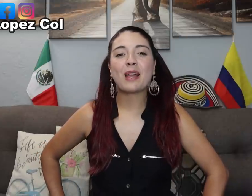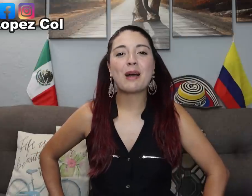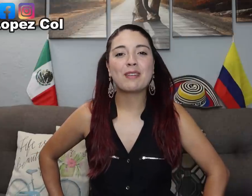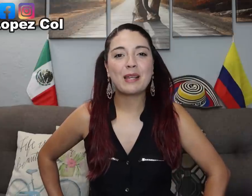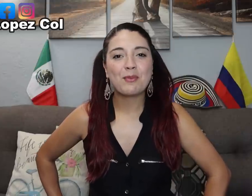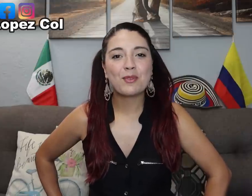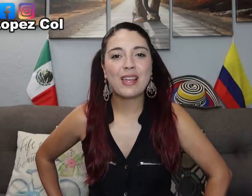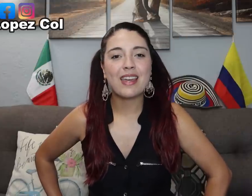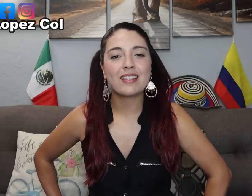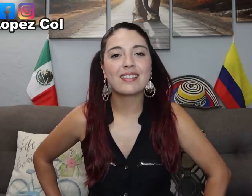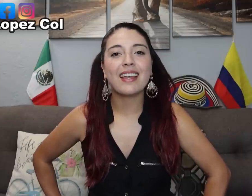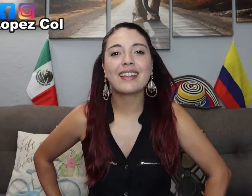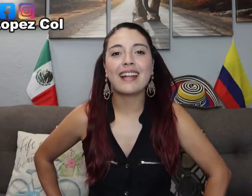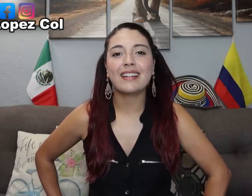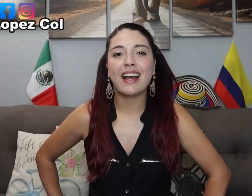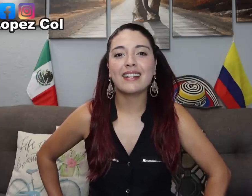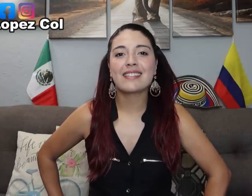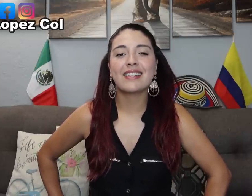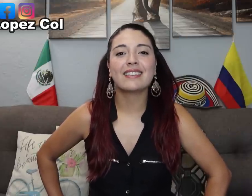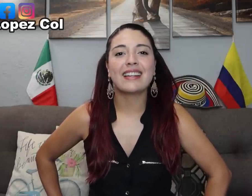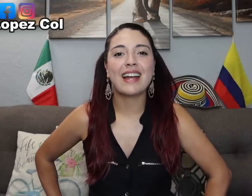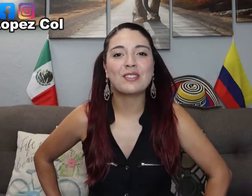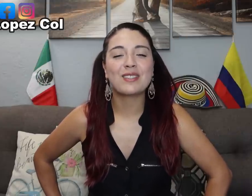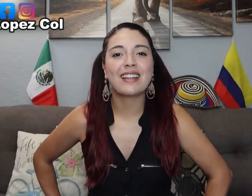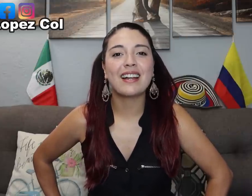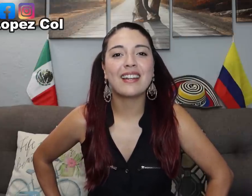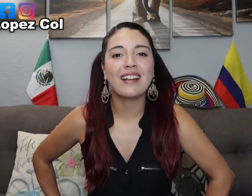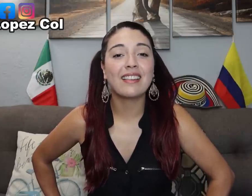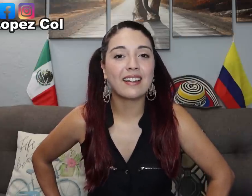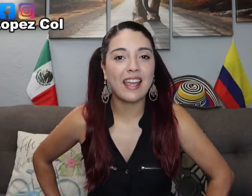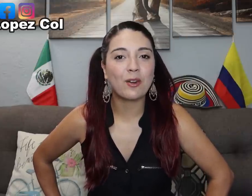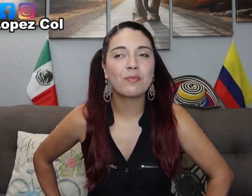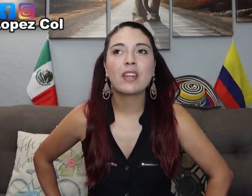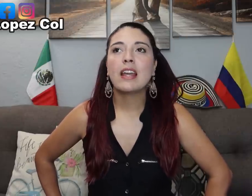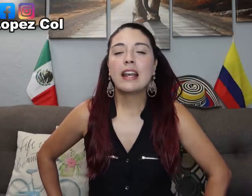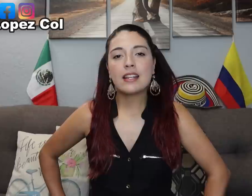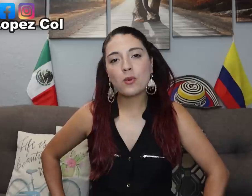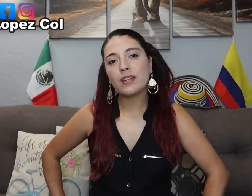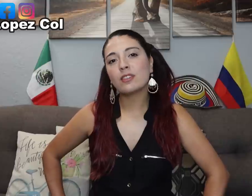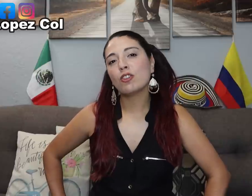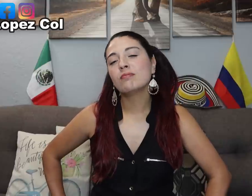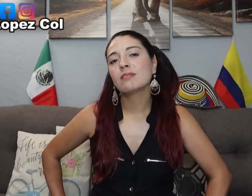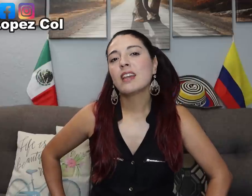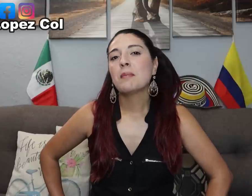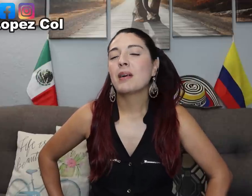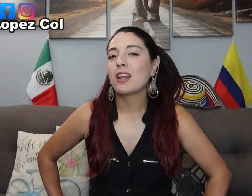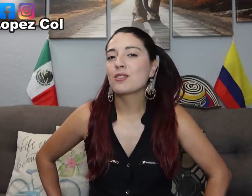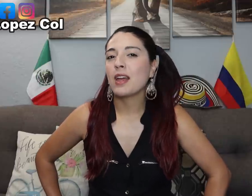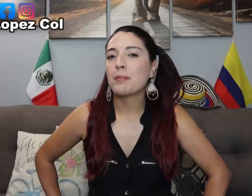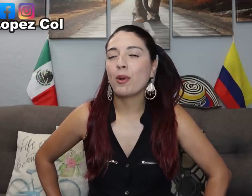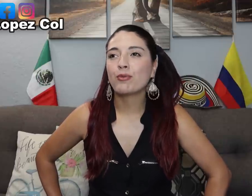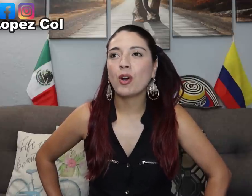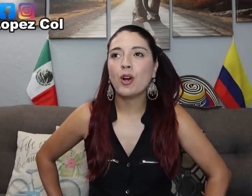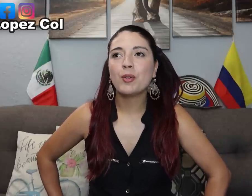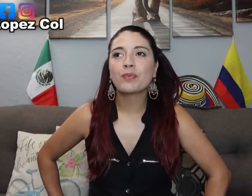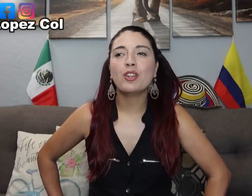ahora, hablemos de este canal centenario, este canal de riego. Les cuento, para los que